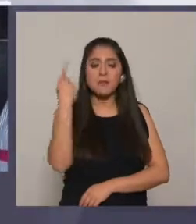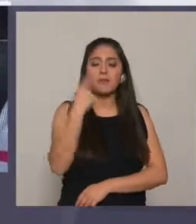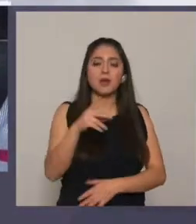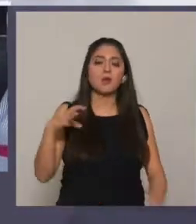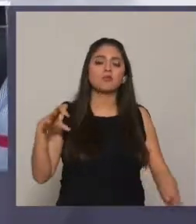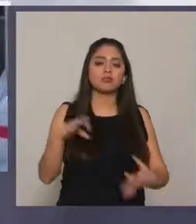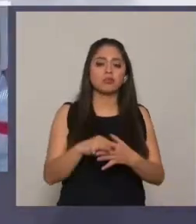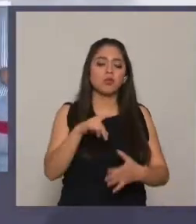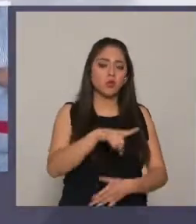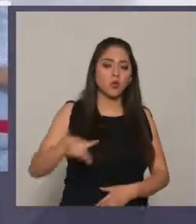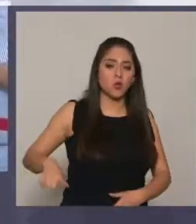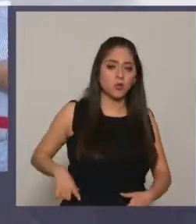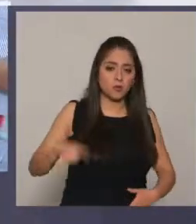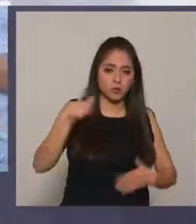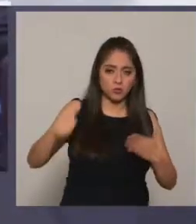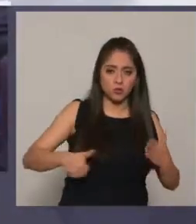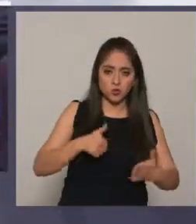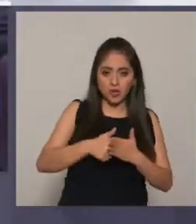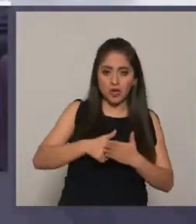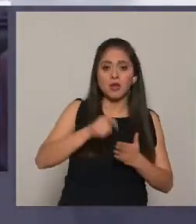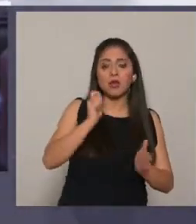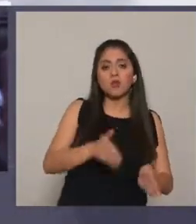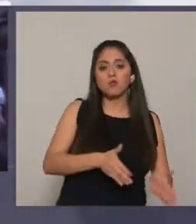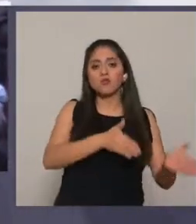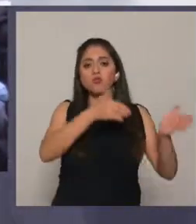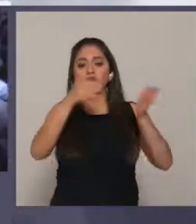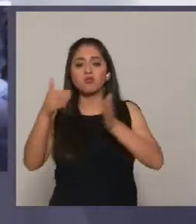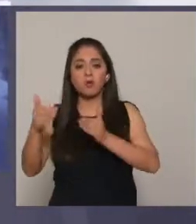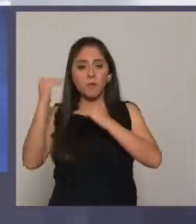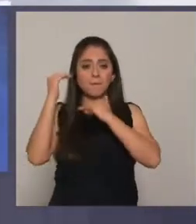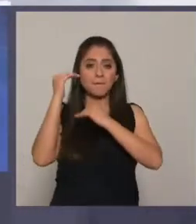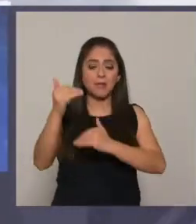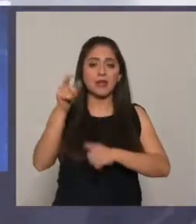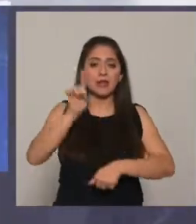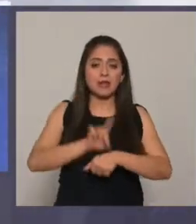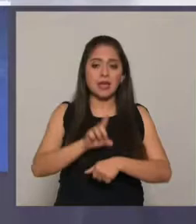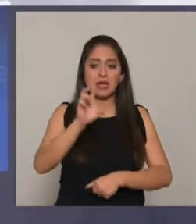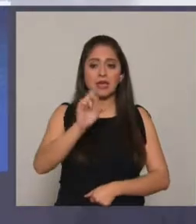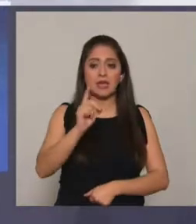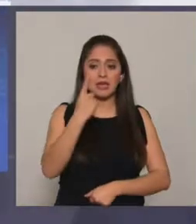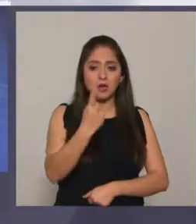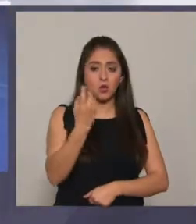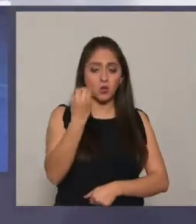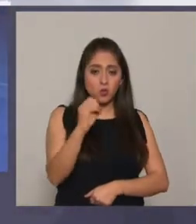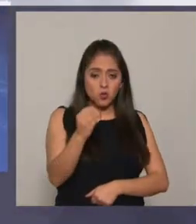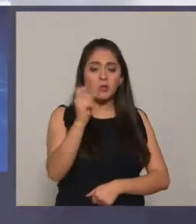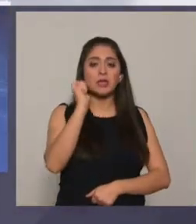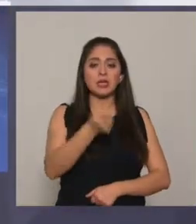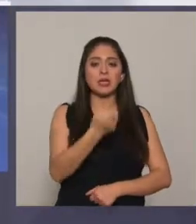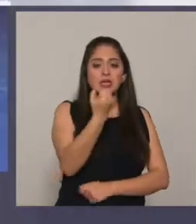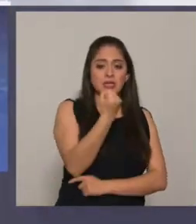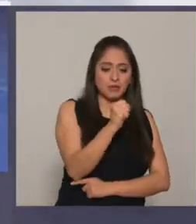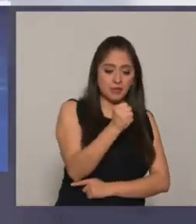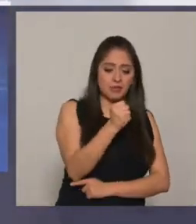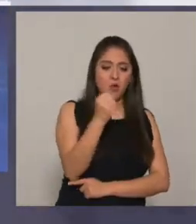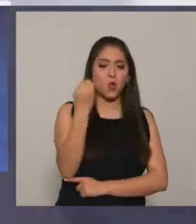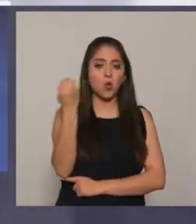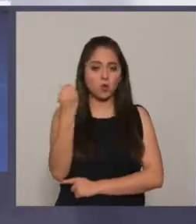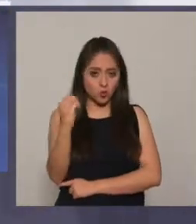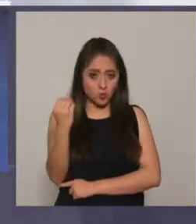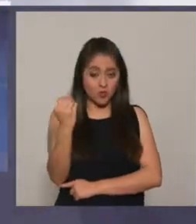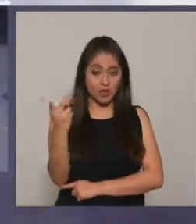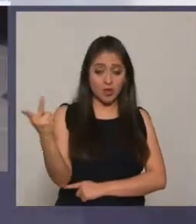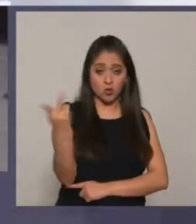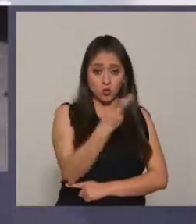ciudad se amplió un mes más, se amplió hasta el 31 de octubre, y entonces fue realmente septiembre y octubre, los 2 meses que